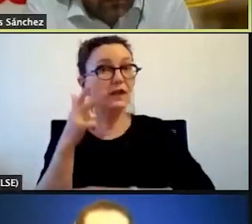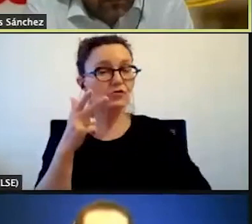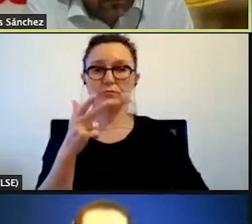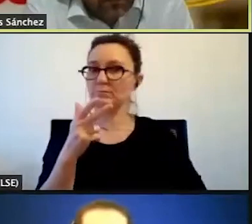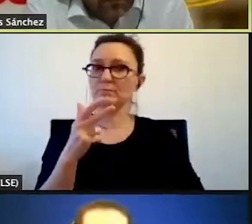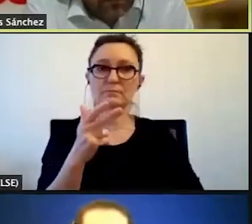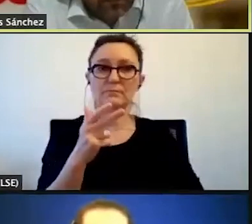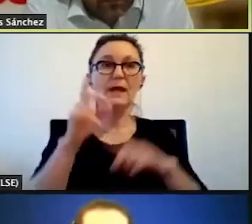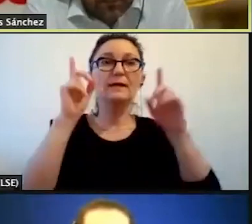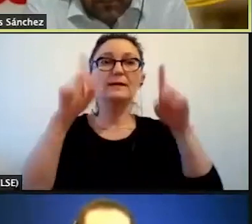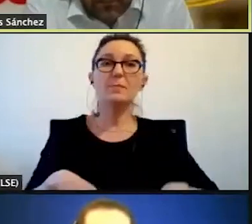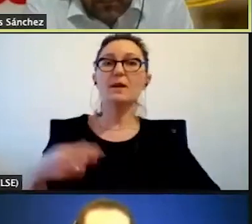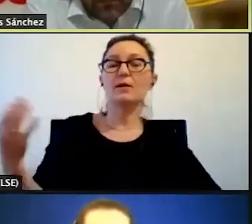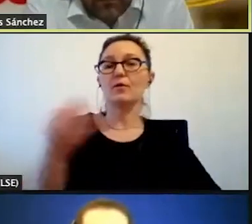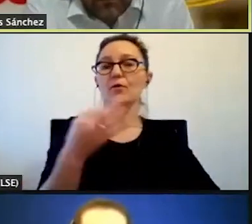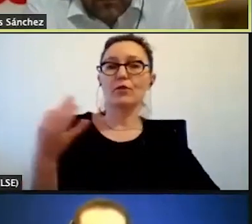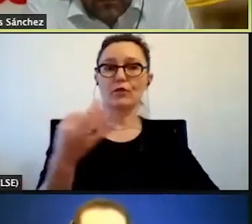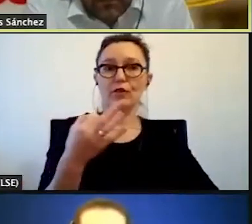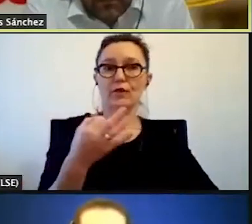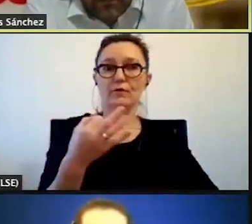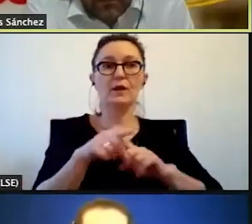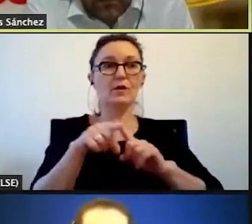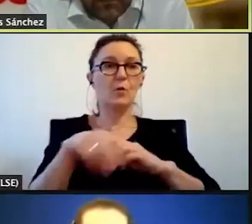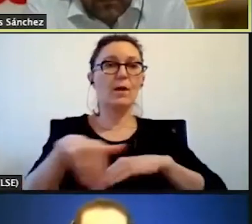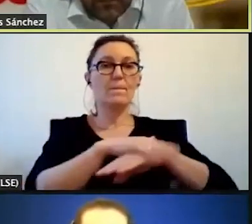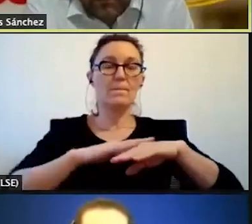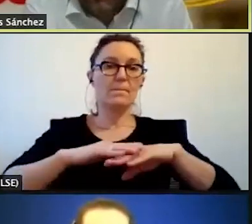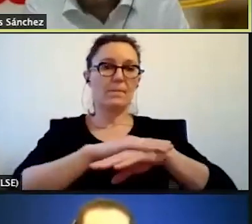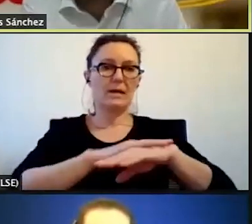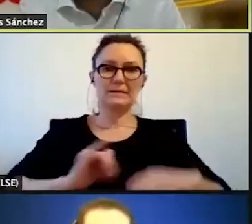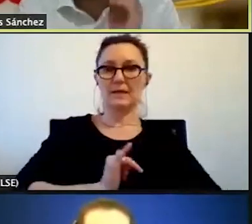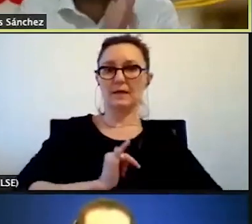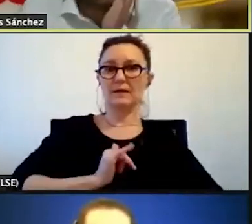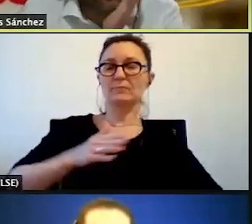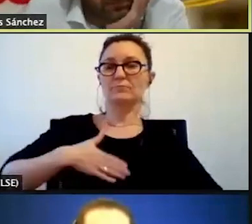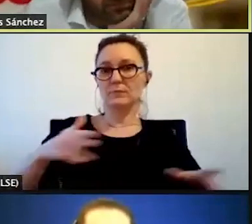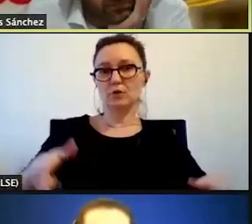que debería ser una de las señas de identidad de nuestra sociedad.